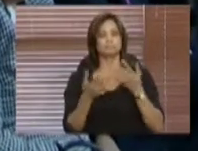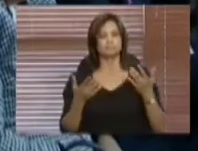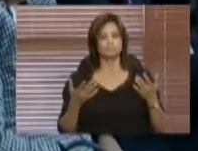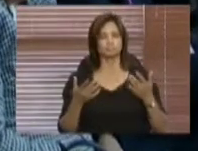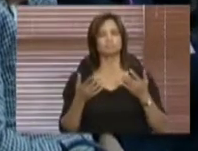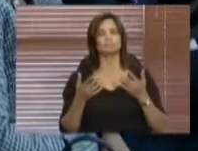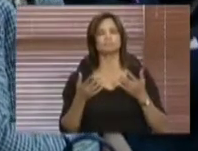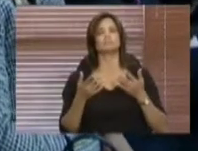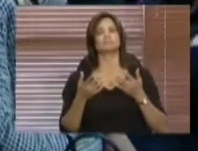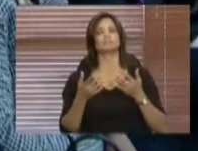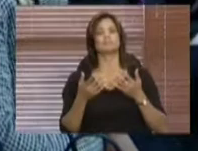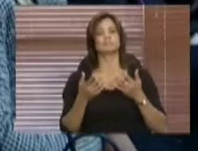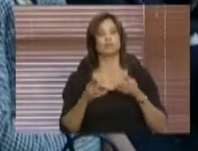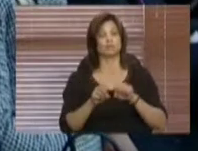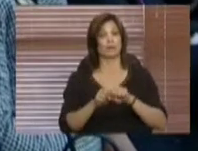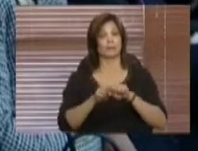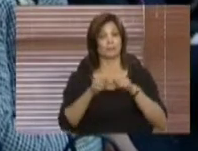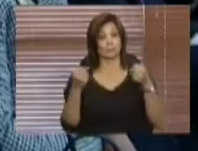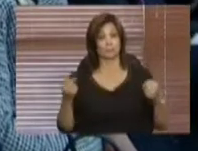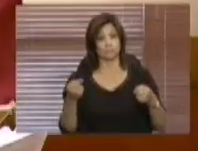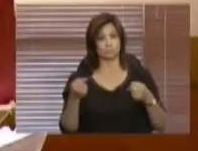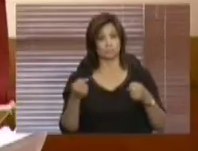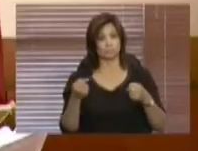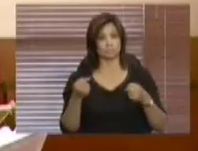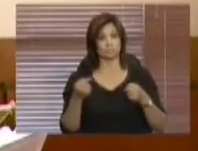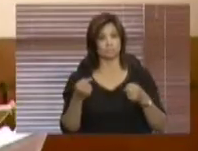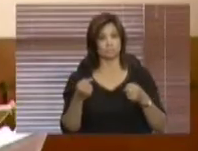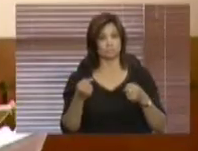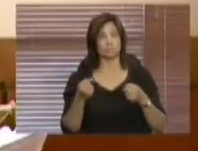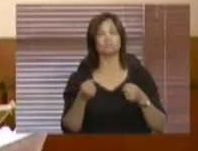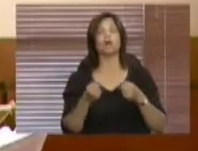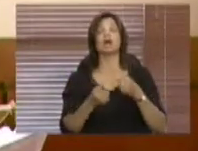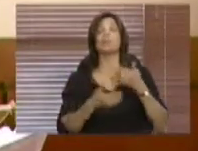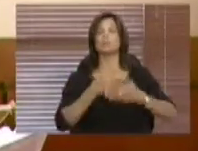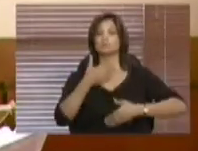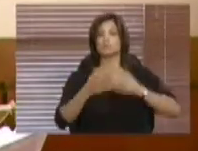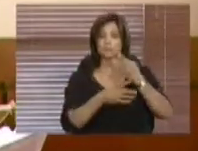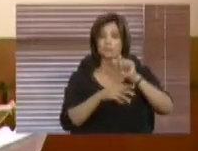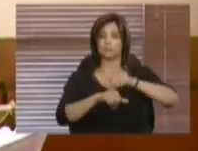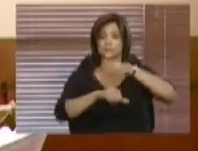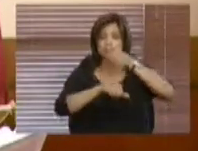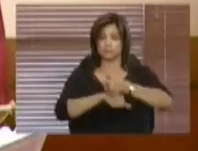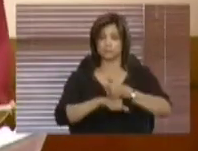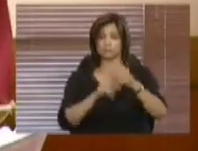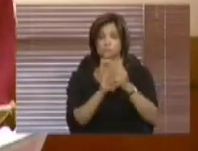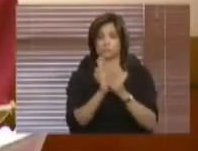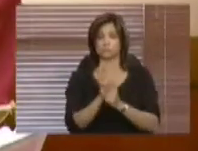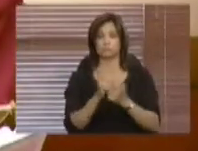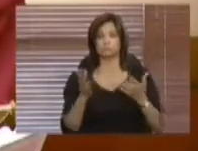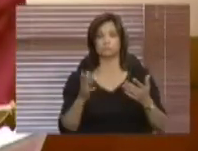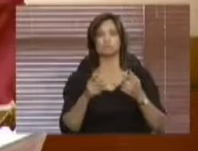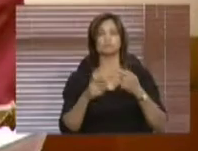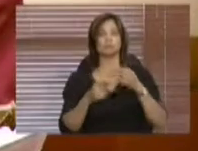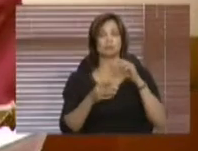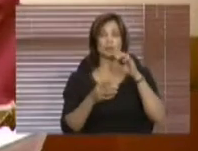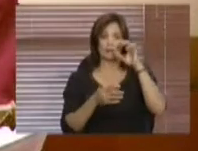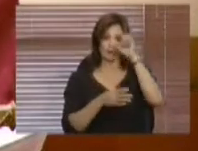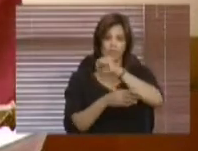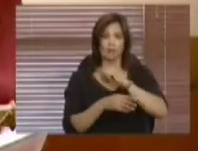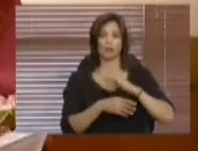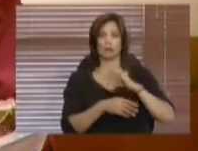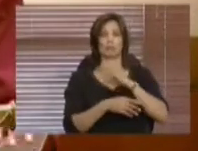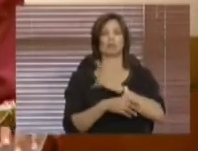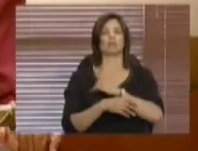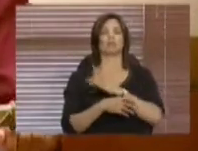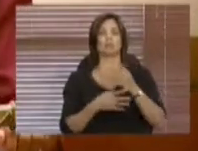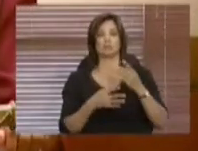hubo una violación insubsanable al procedimiento de adopción de la ley, al omitir la Cámara de Diputados